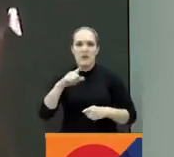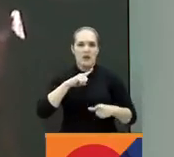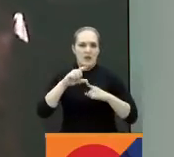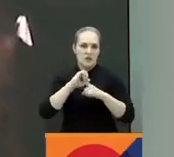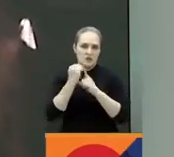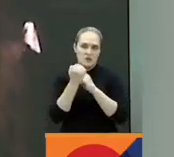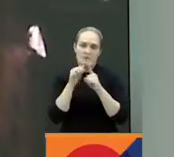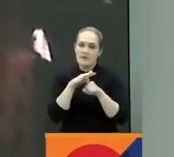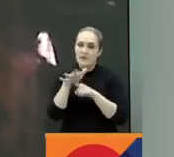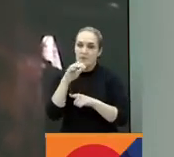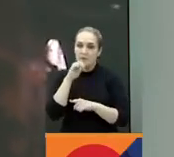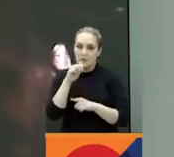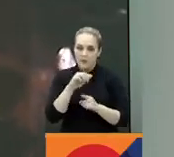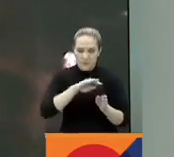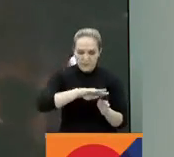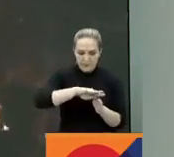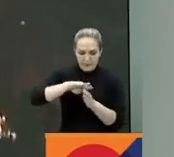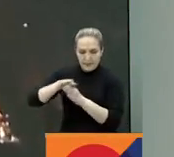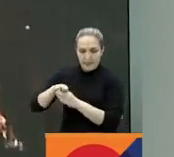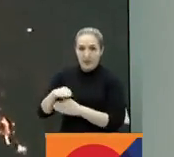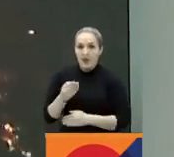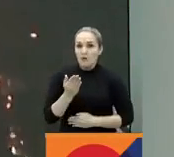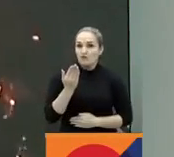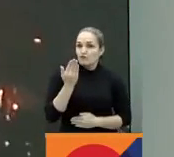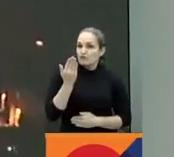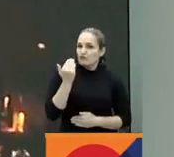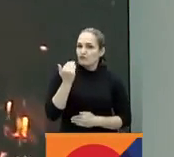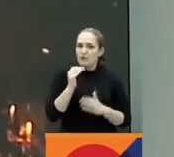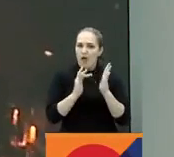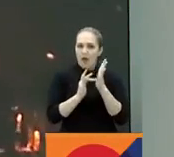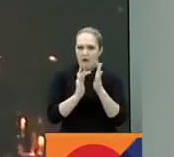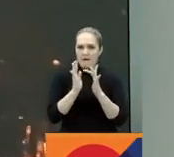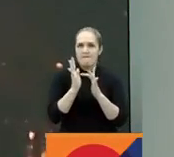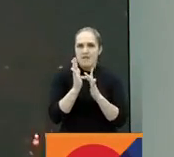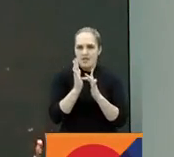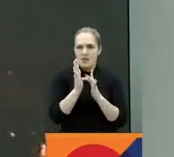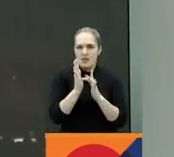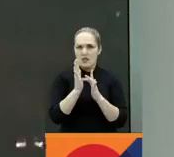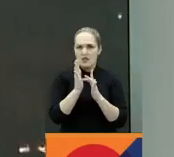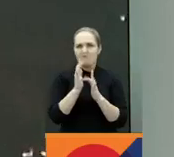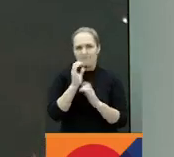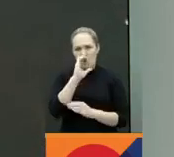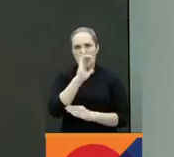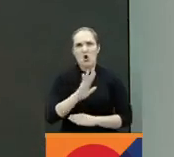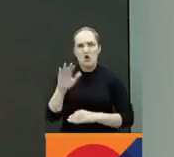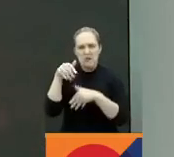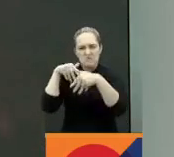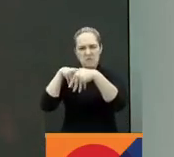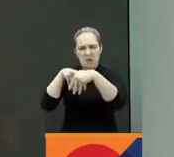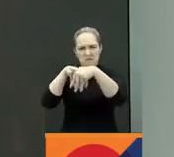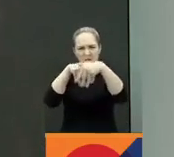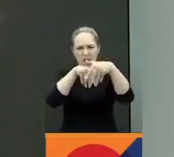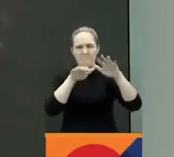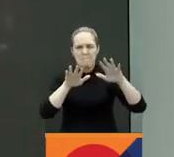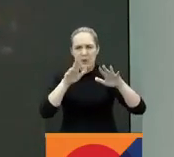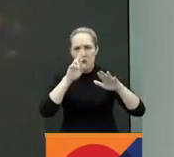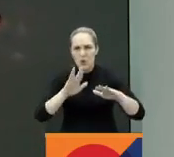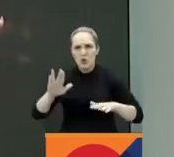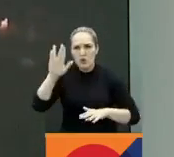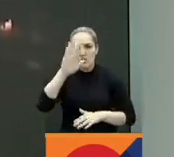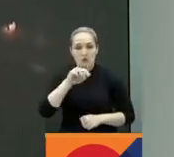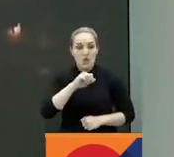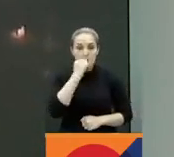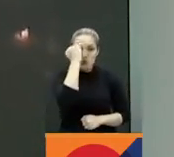este año, en medio de las protestas que se presentaron en diferentes puntos del país, fue asesinado en Soacha, Cundinamarca, el capitán de la policía, Jesús Solano